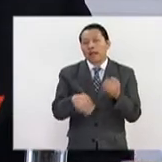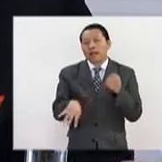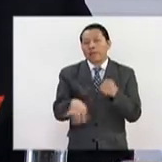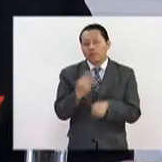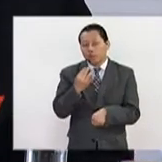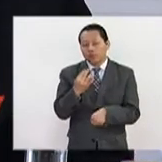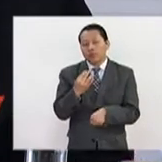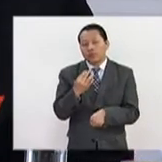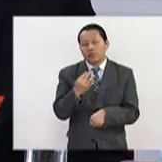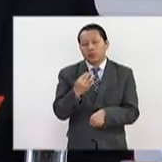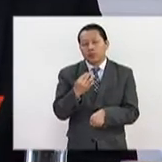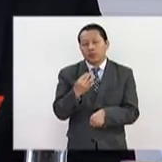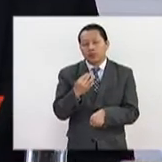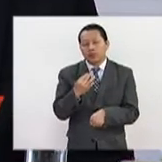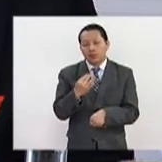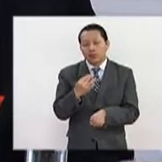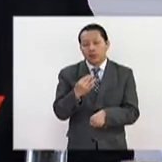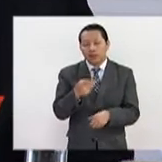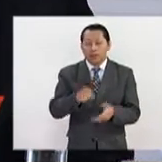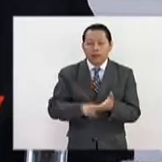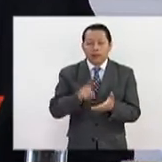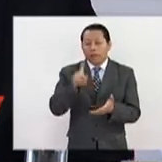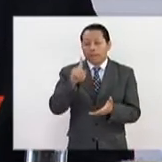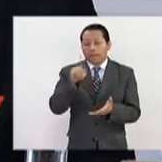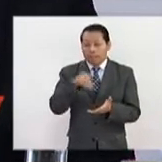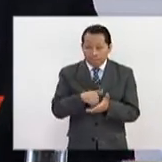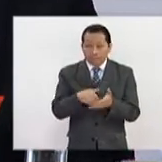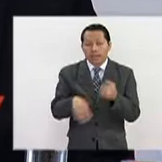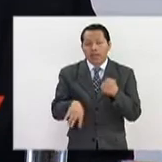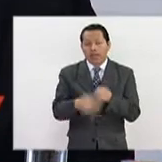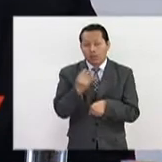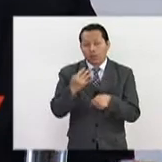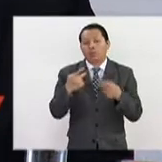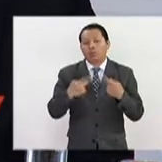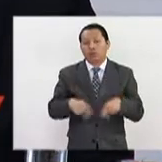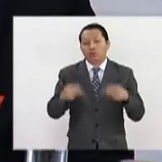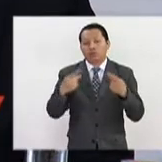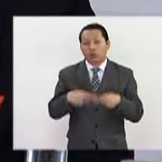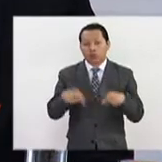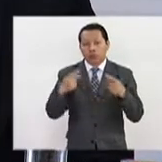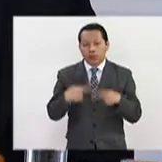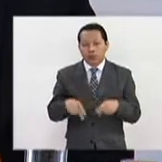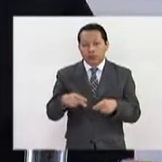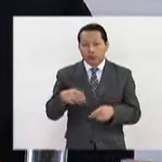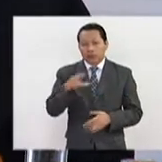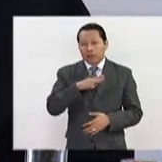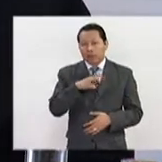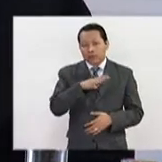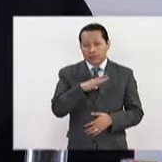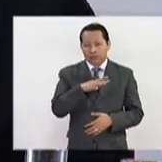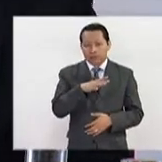ellos, en 1,014 casos, 1,014 personas han sido